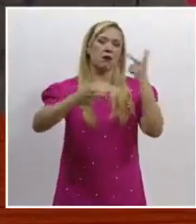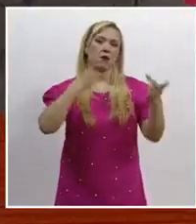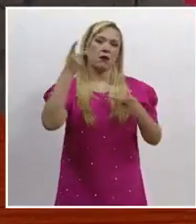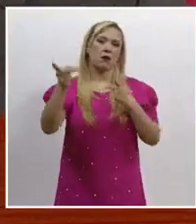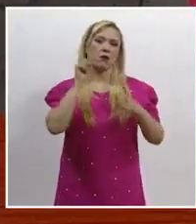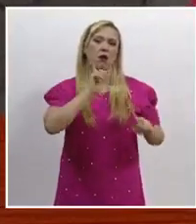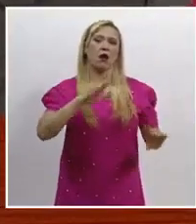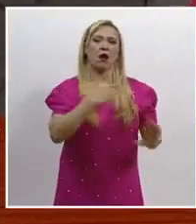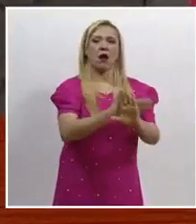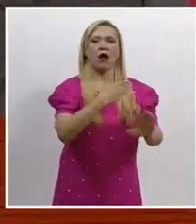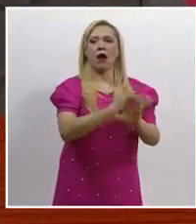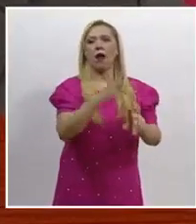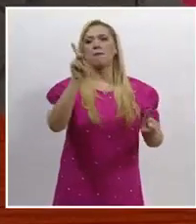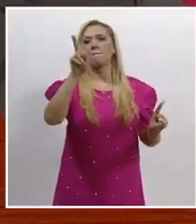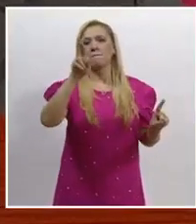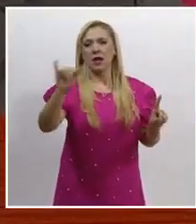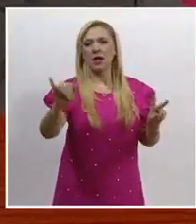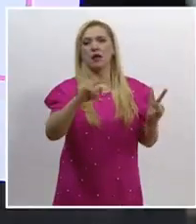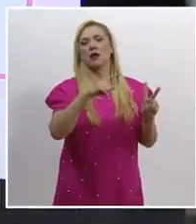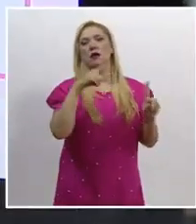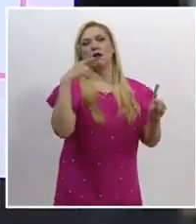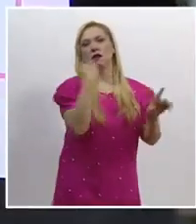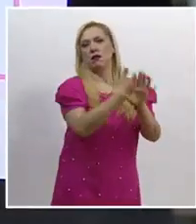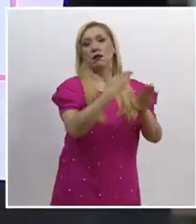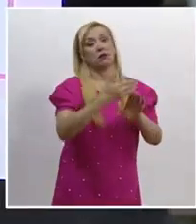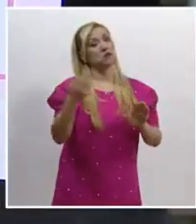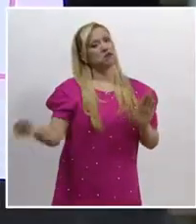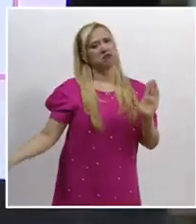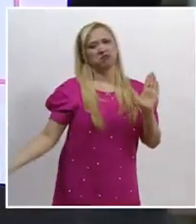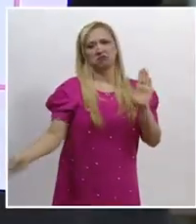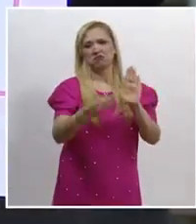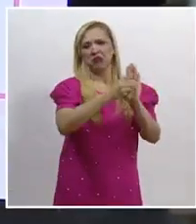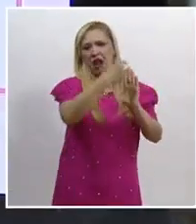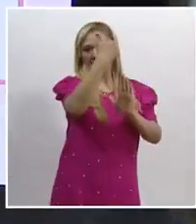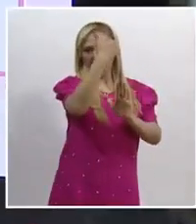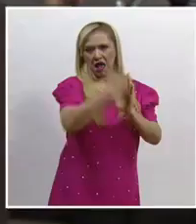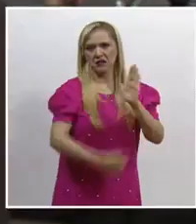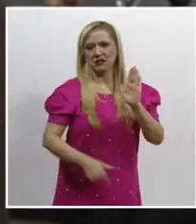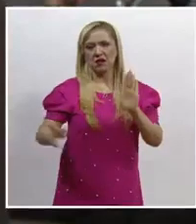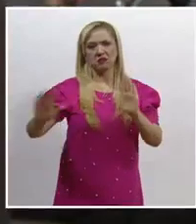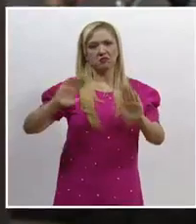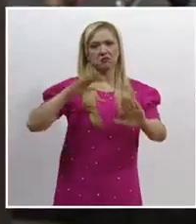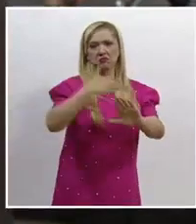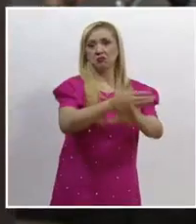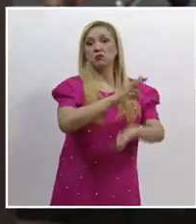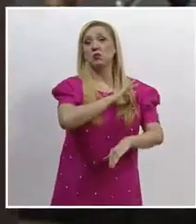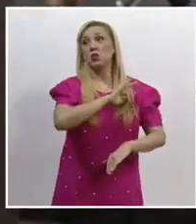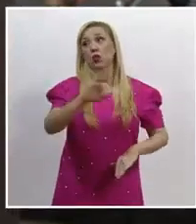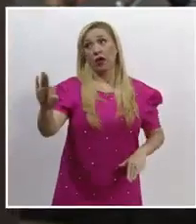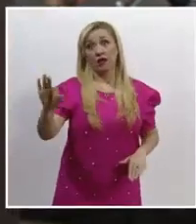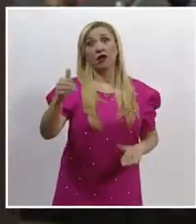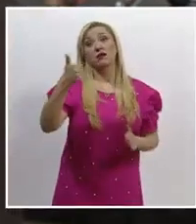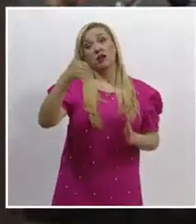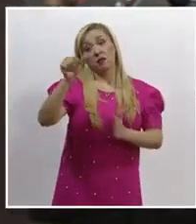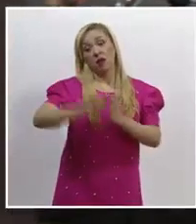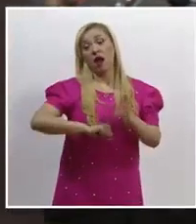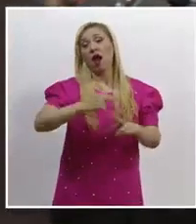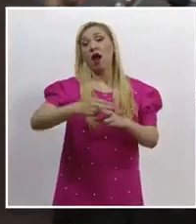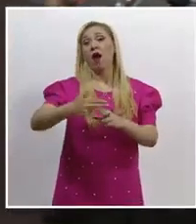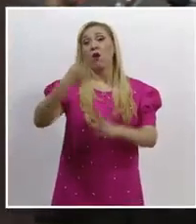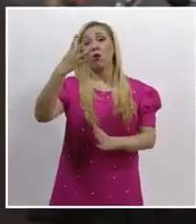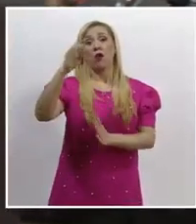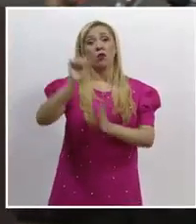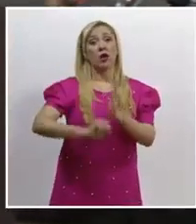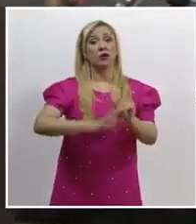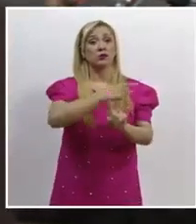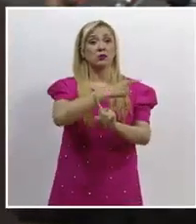PRI, por lo que deberá ser incluida en el Registro Nacional de Personas Sancionadas durante un periodo que podría ir de 6 meses a 4 años